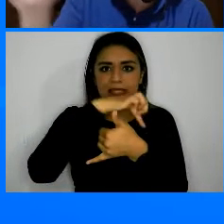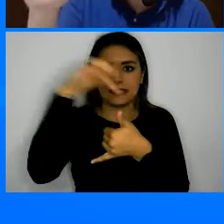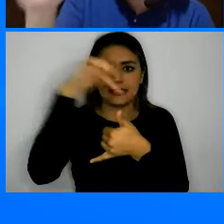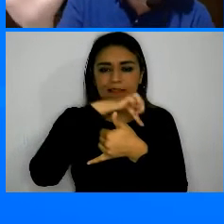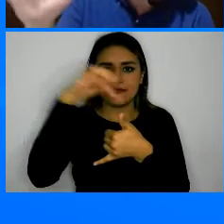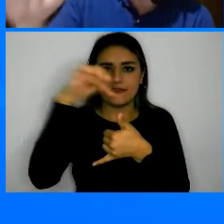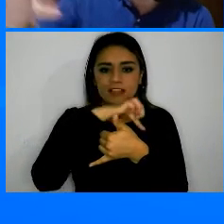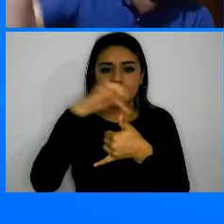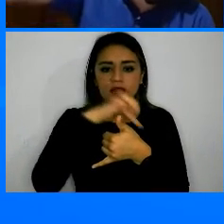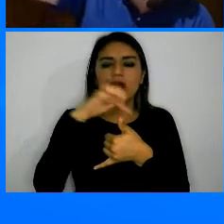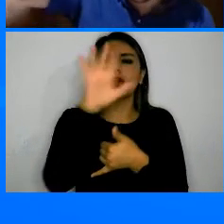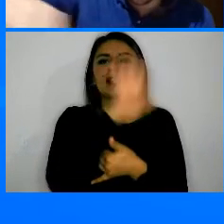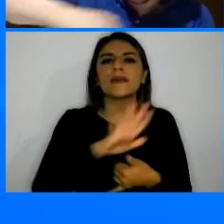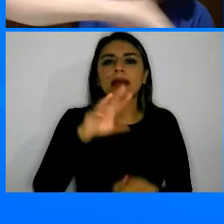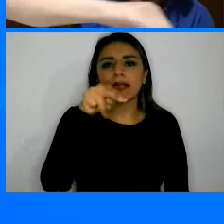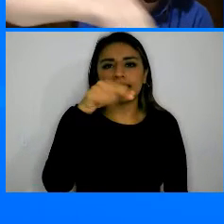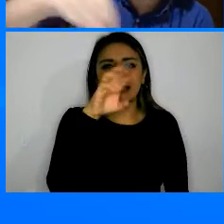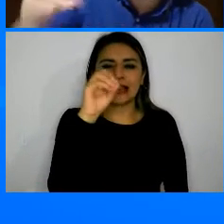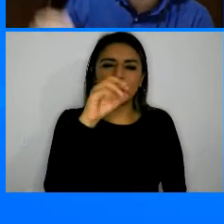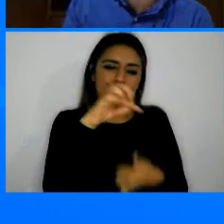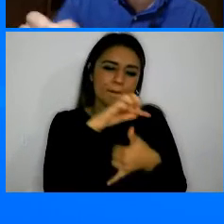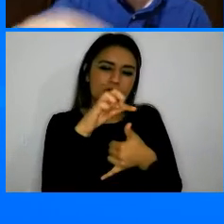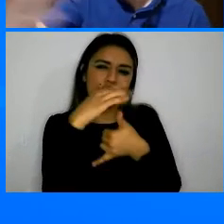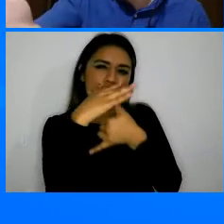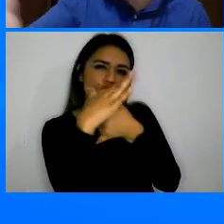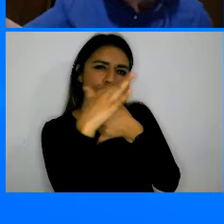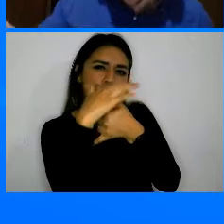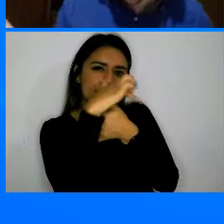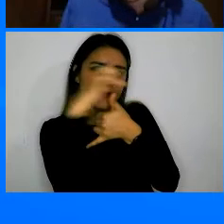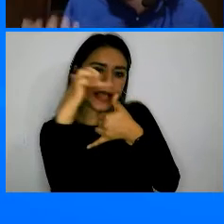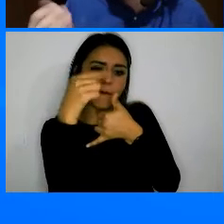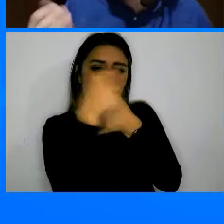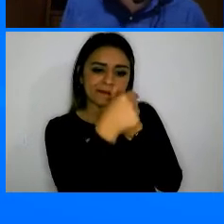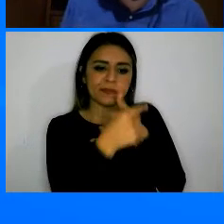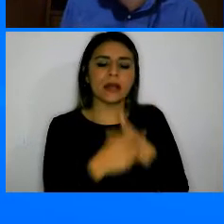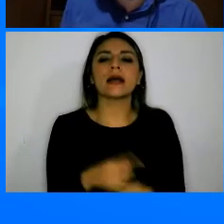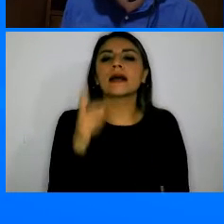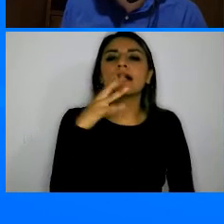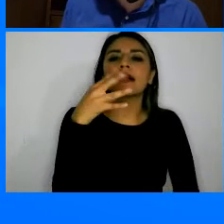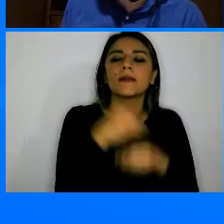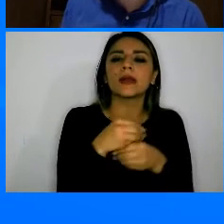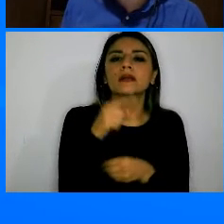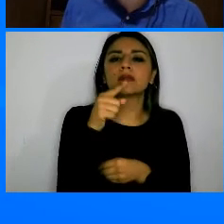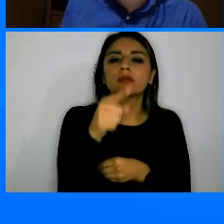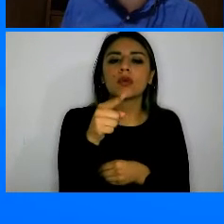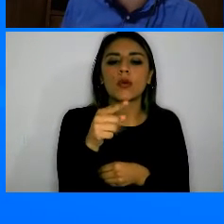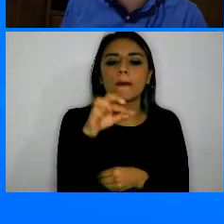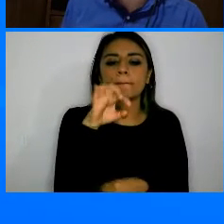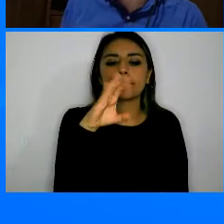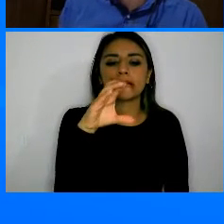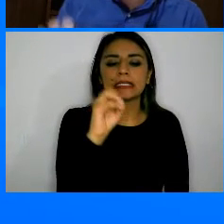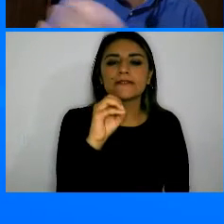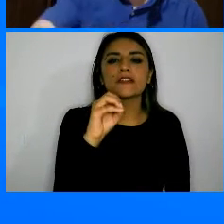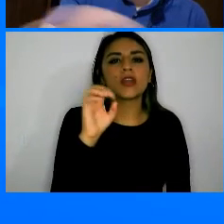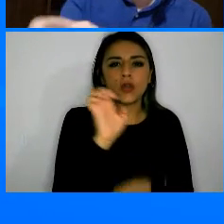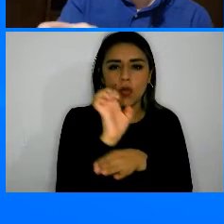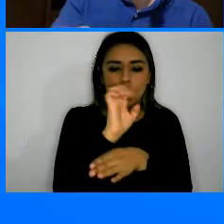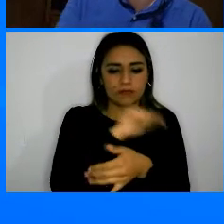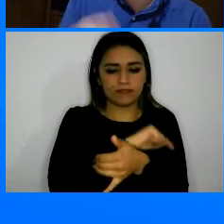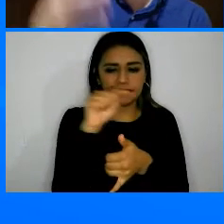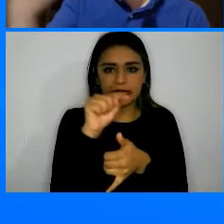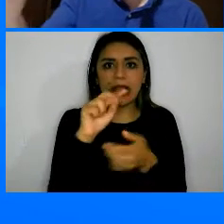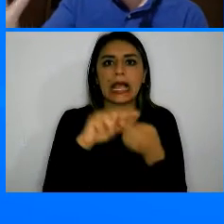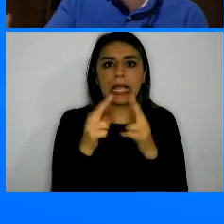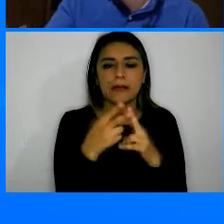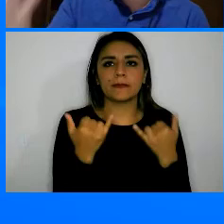el actual departamento de Nariño, pero sobre la costa pacífica, incluso sobre también la costa pacífica del Ecuador. Y entonces aquí ya